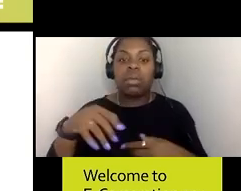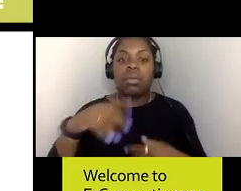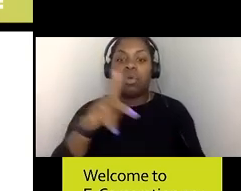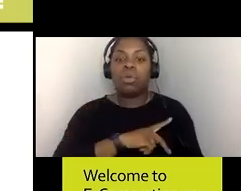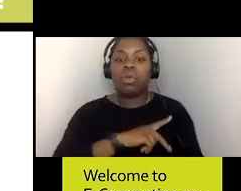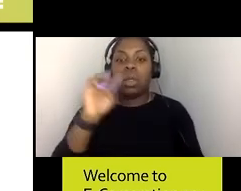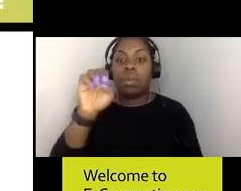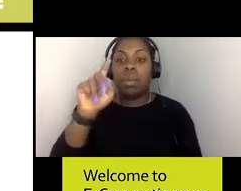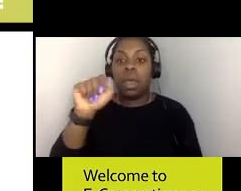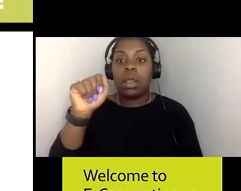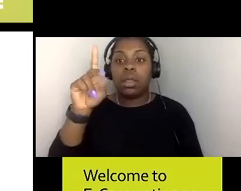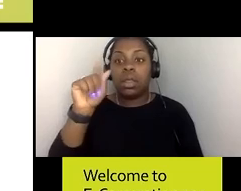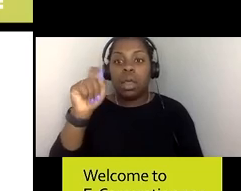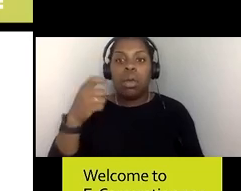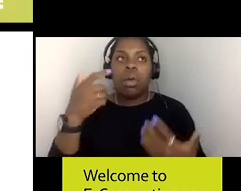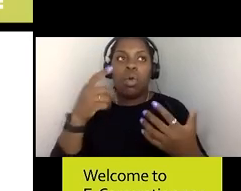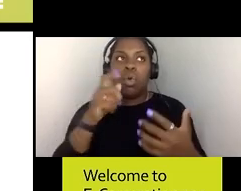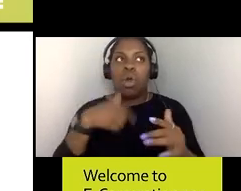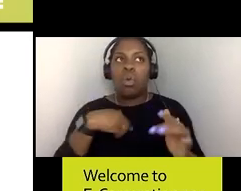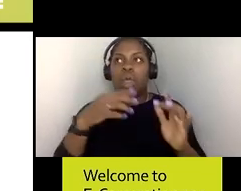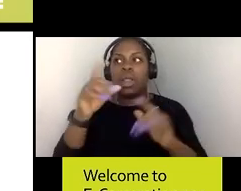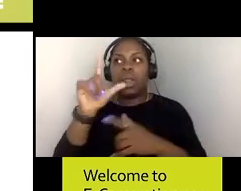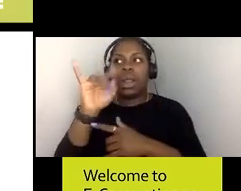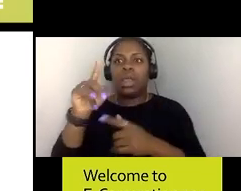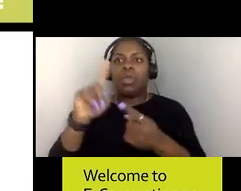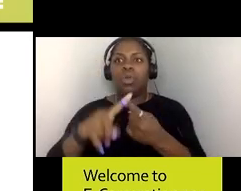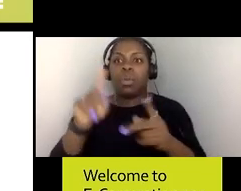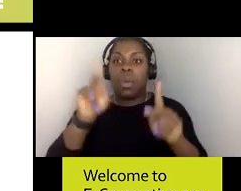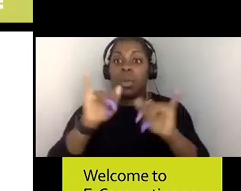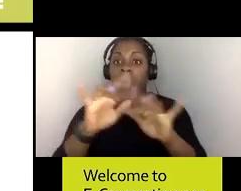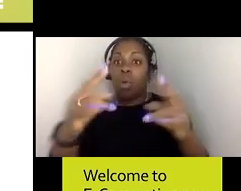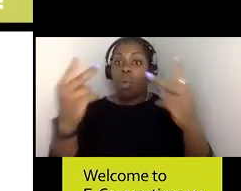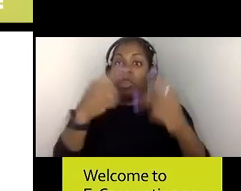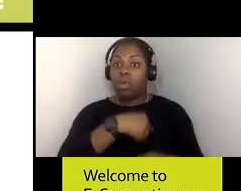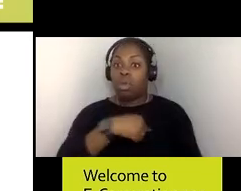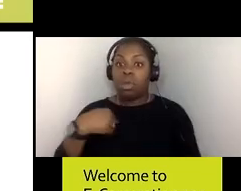se pueden salir cuando es metadata, quién nos está vigilando,